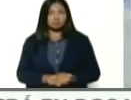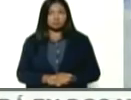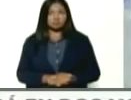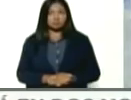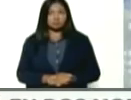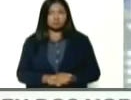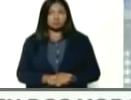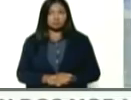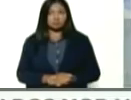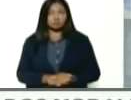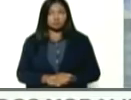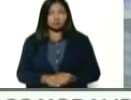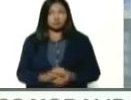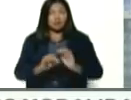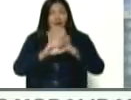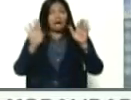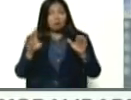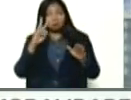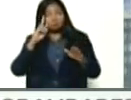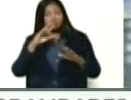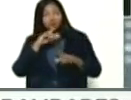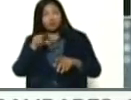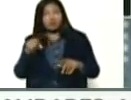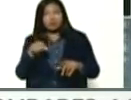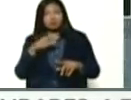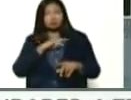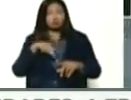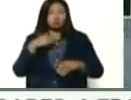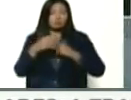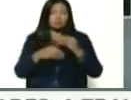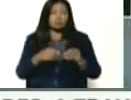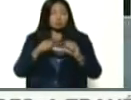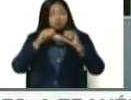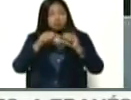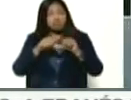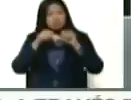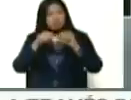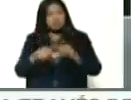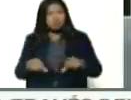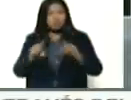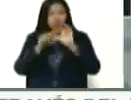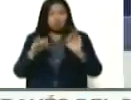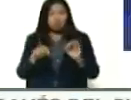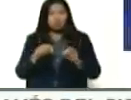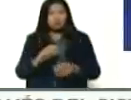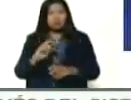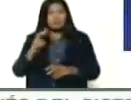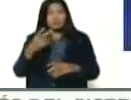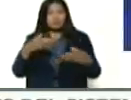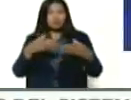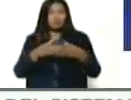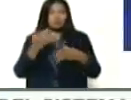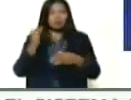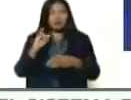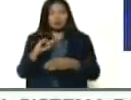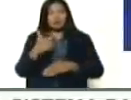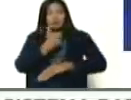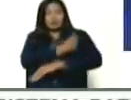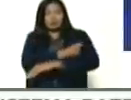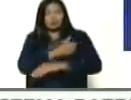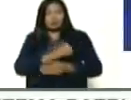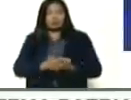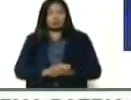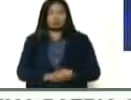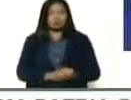fíjense ustedes todo es un foto que vamos haciendo el seguimiento permanente y este en la primera generación de vacunas que hay